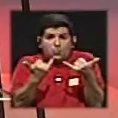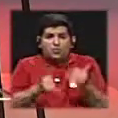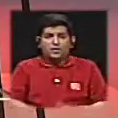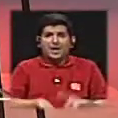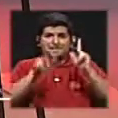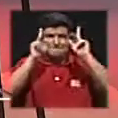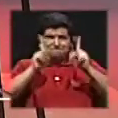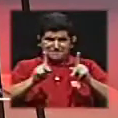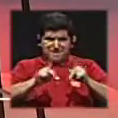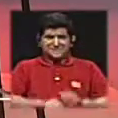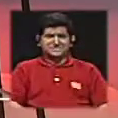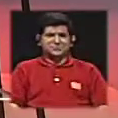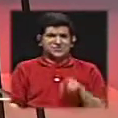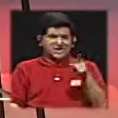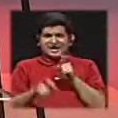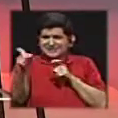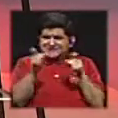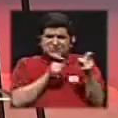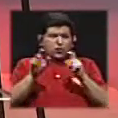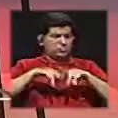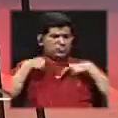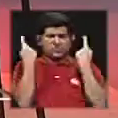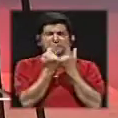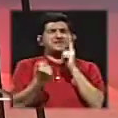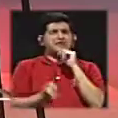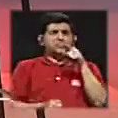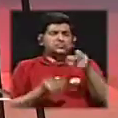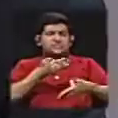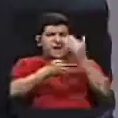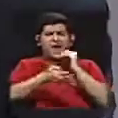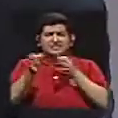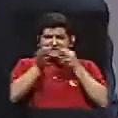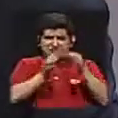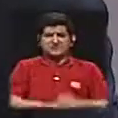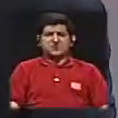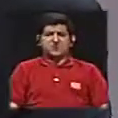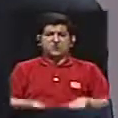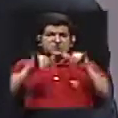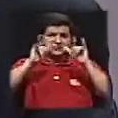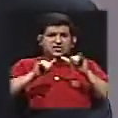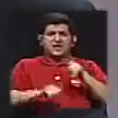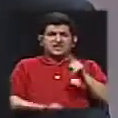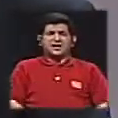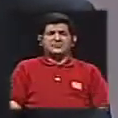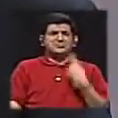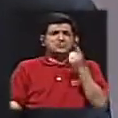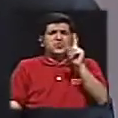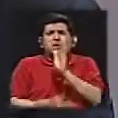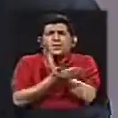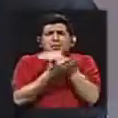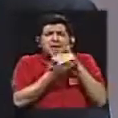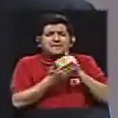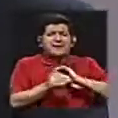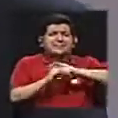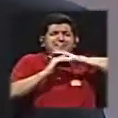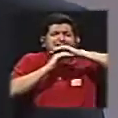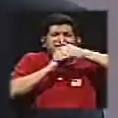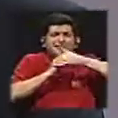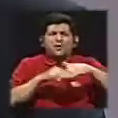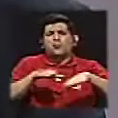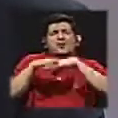los que quedan en el control del partido? Usted hablaba en el segmento anterior que se quedan con un cascarón. ¿Quiénes son esos los que se quedan con ese